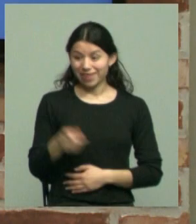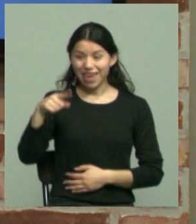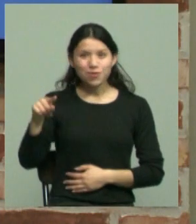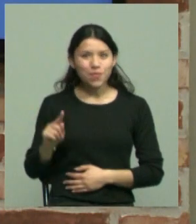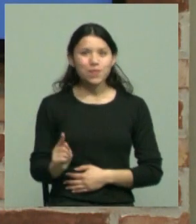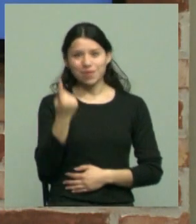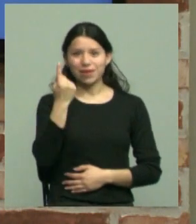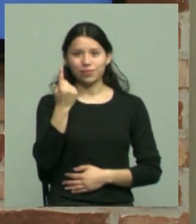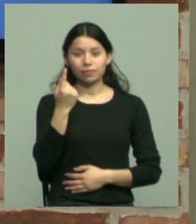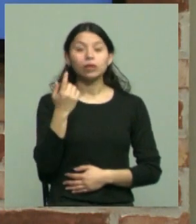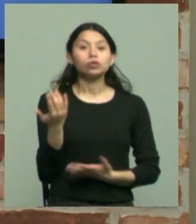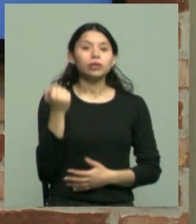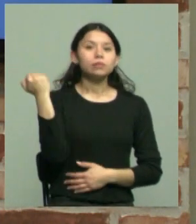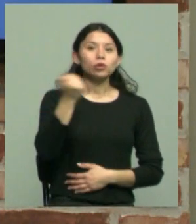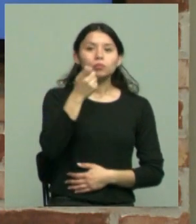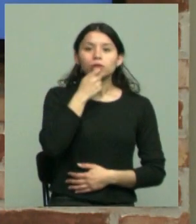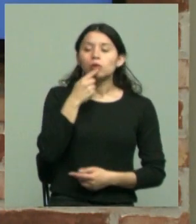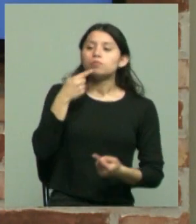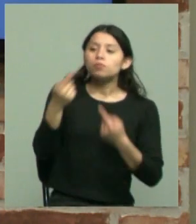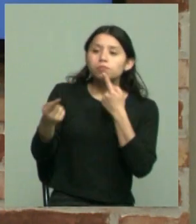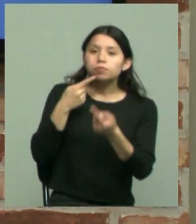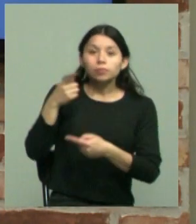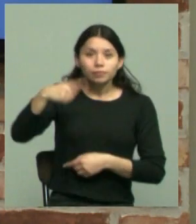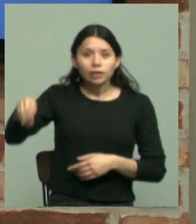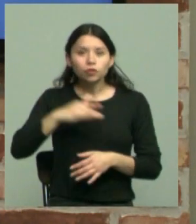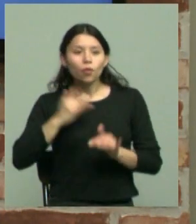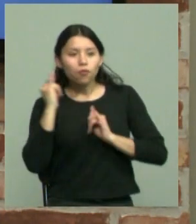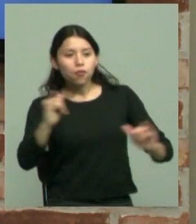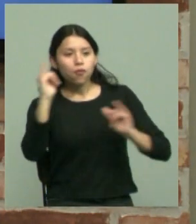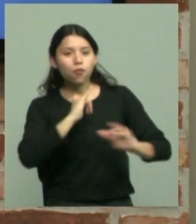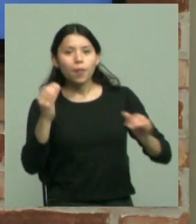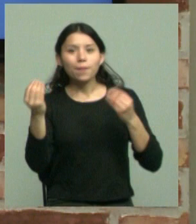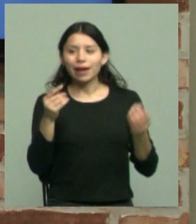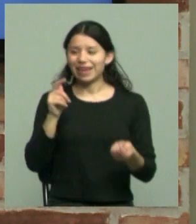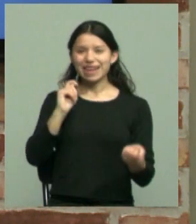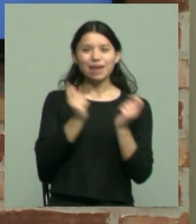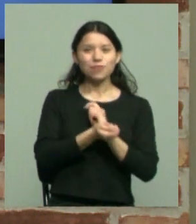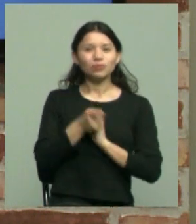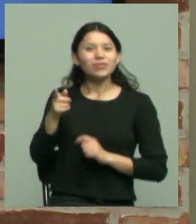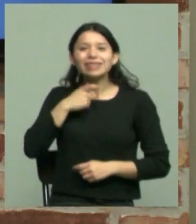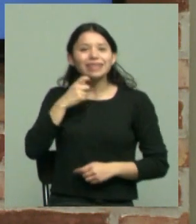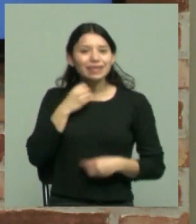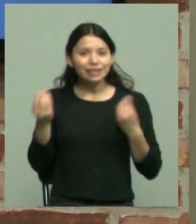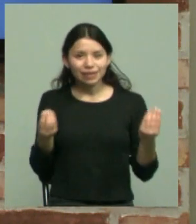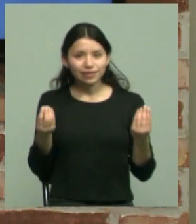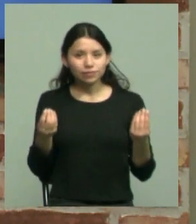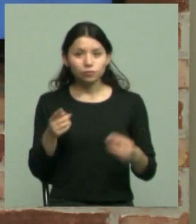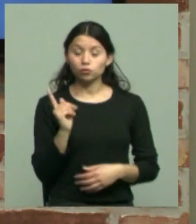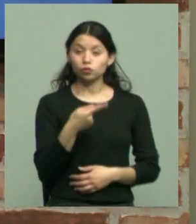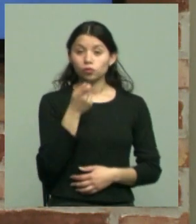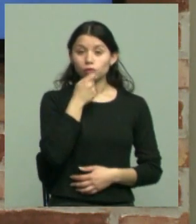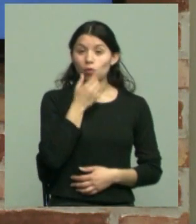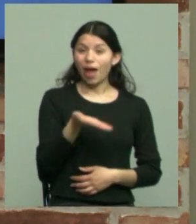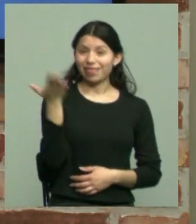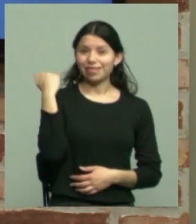los cambios que prefieren las y los estudiantes de cara al futuro. Ponía un ejemplo el secretario Julio Aguirre cuando hicimos la